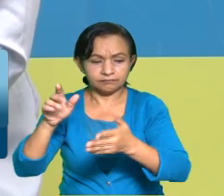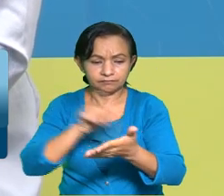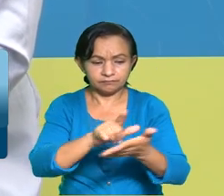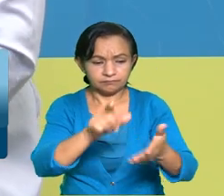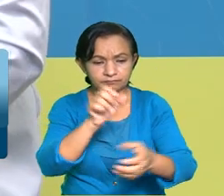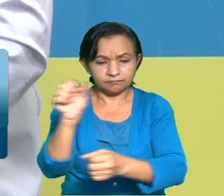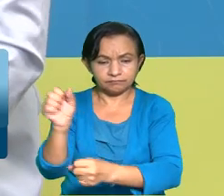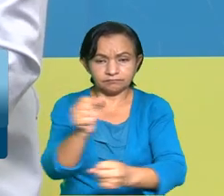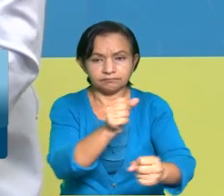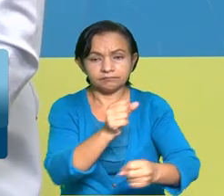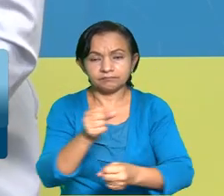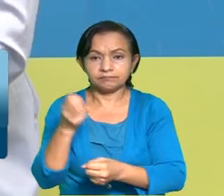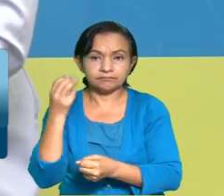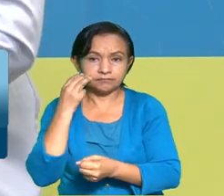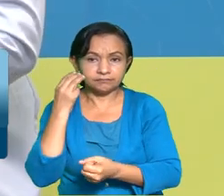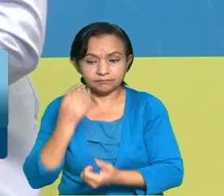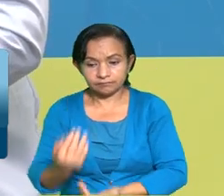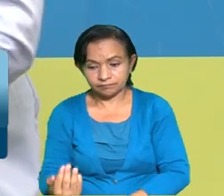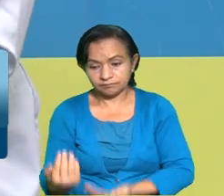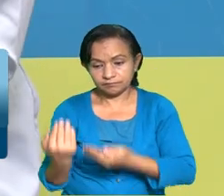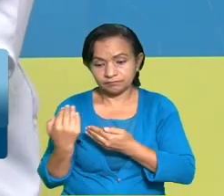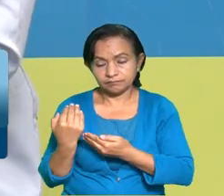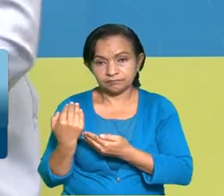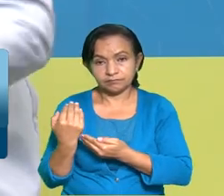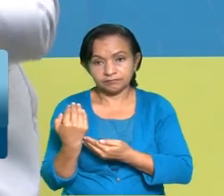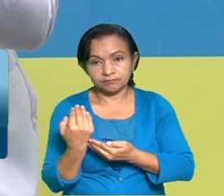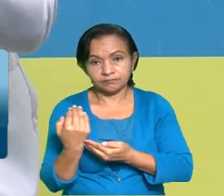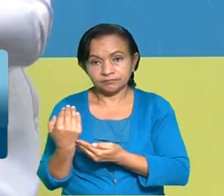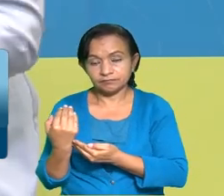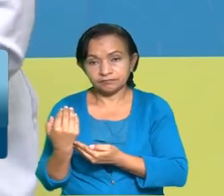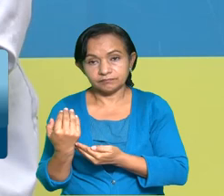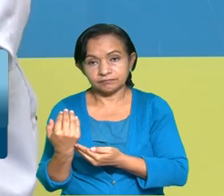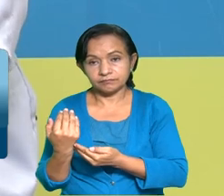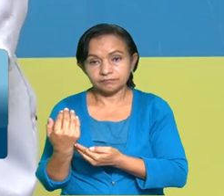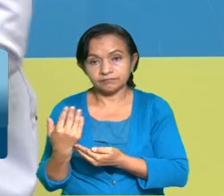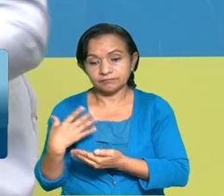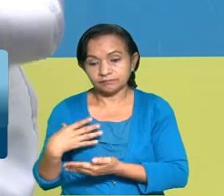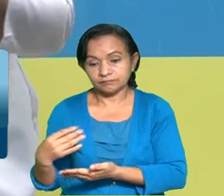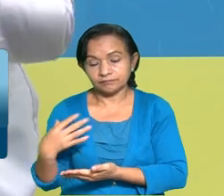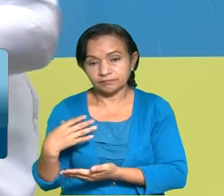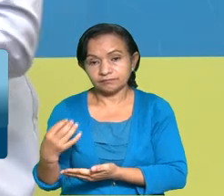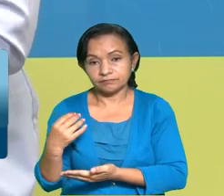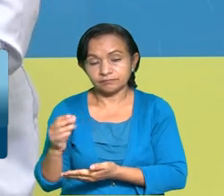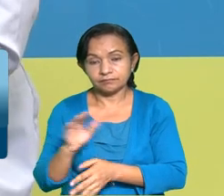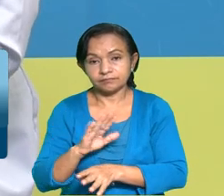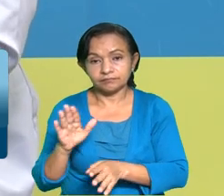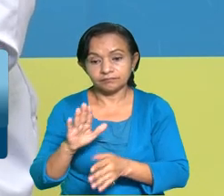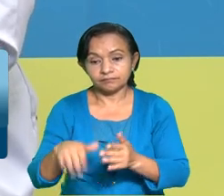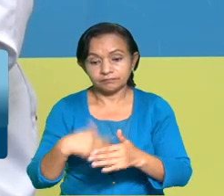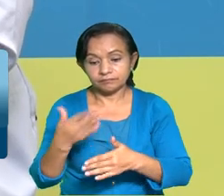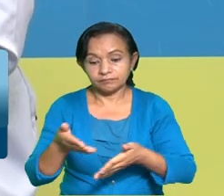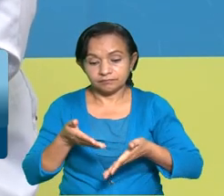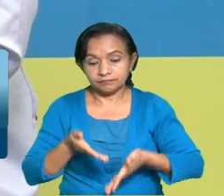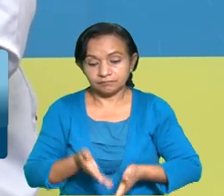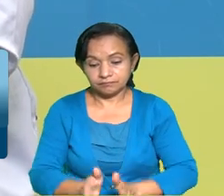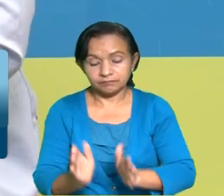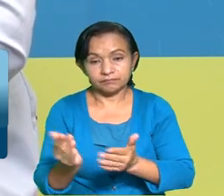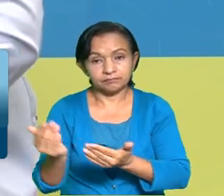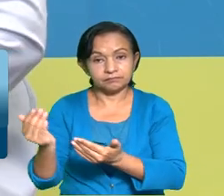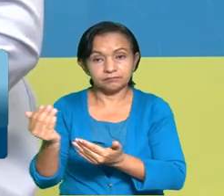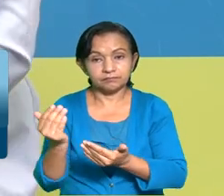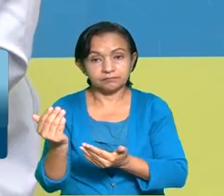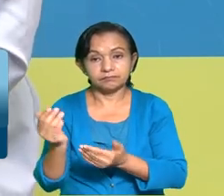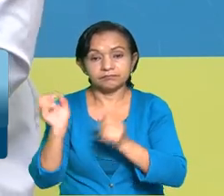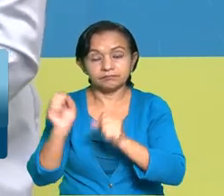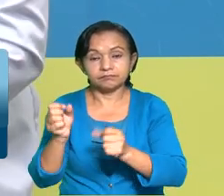vemos que si la mamá le toca dar el pecho al bebé y tal vez ya salió de la parte del posparto, entonces